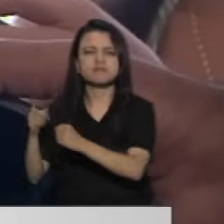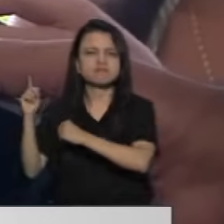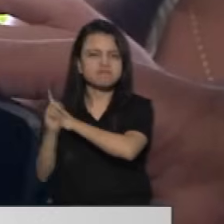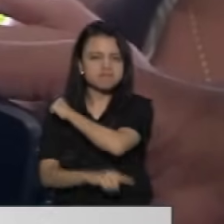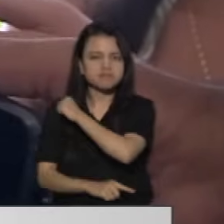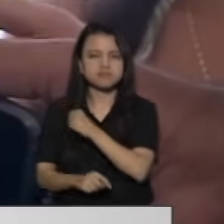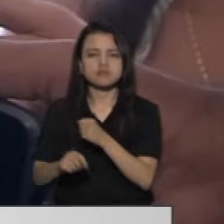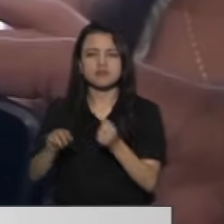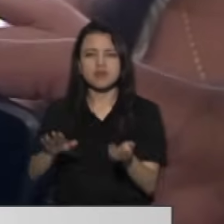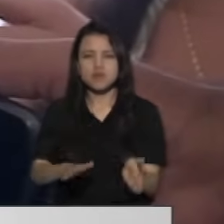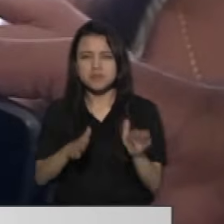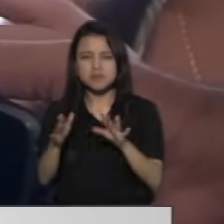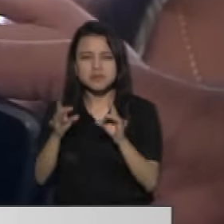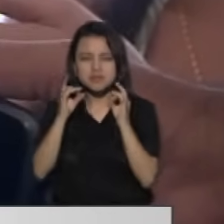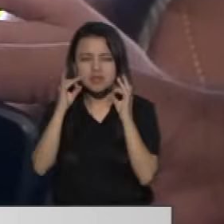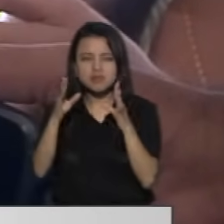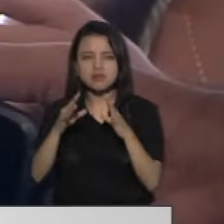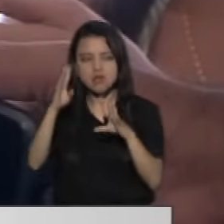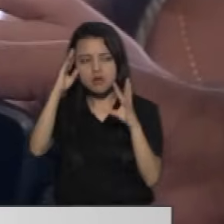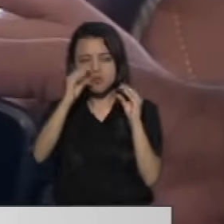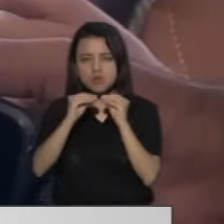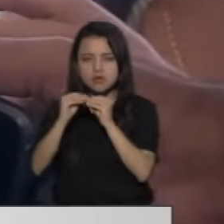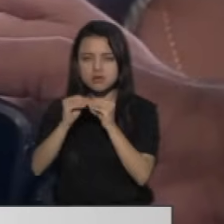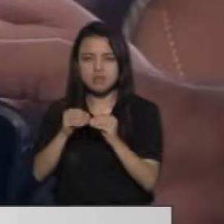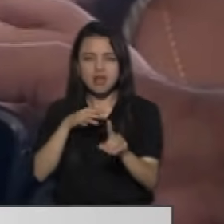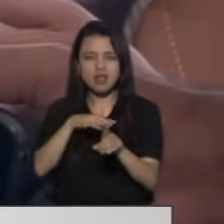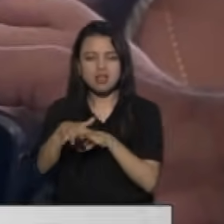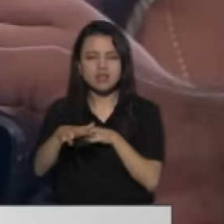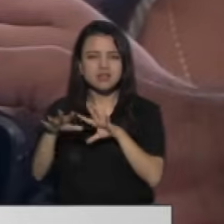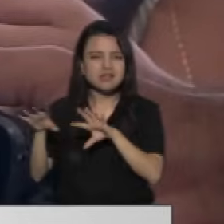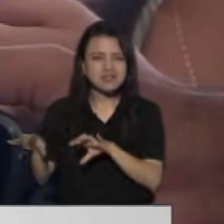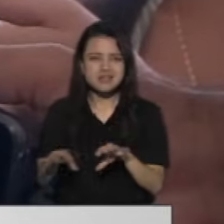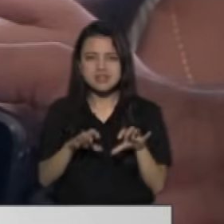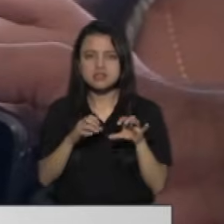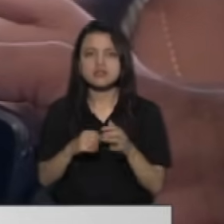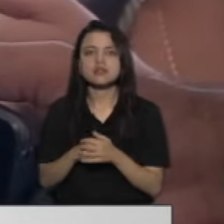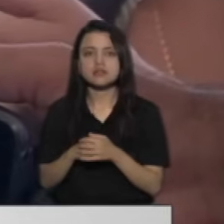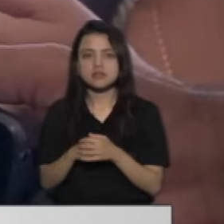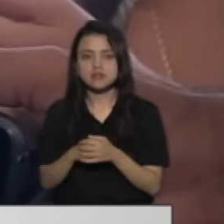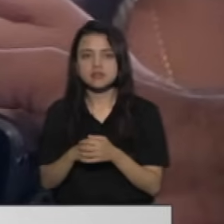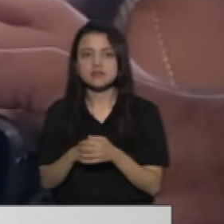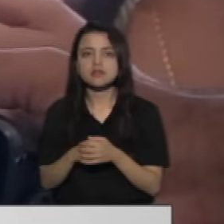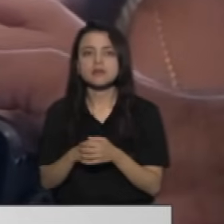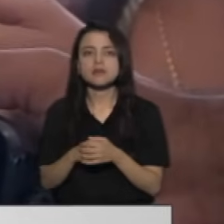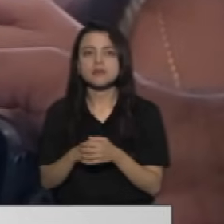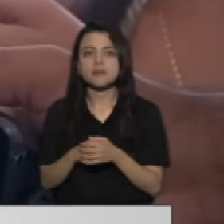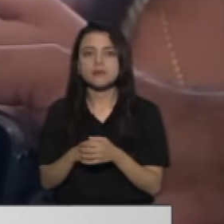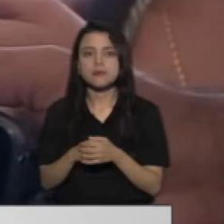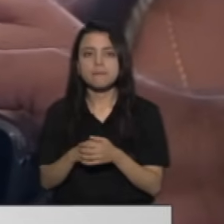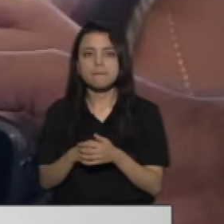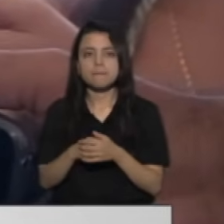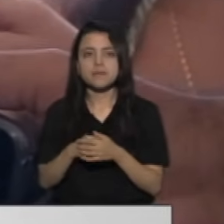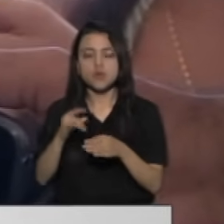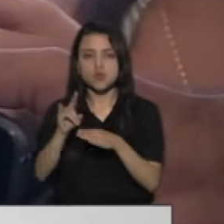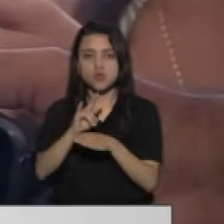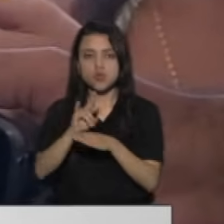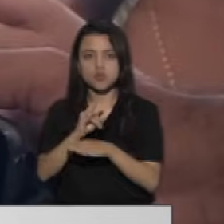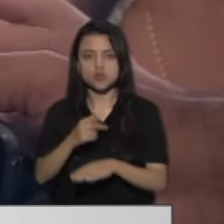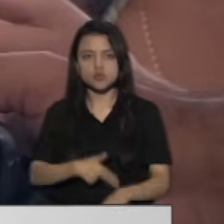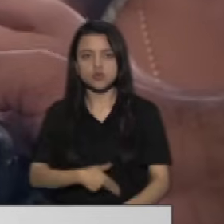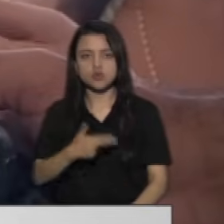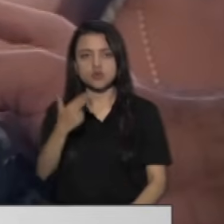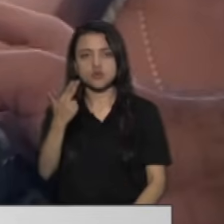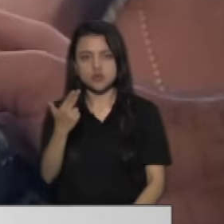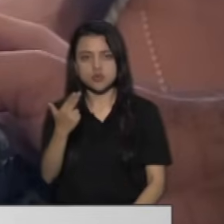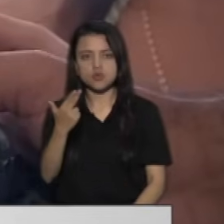de homicidio agravado, concierto para delinquir, fabricación y tráfico de porte y tenencia de armas de fuego. Y en las audiencias